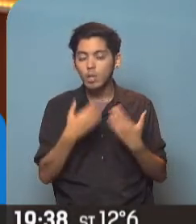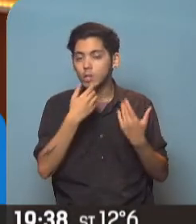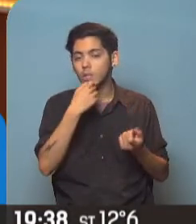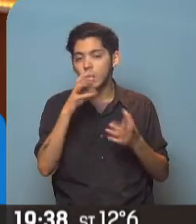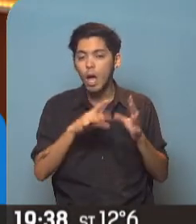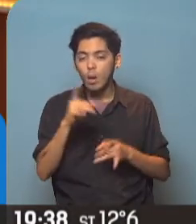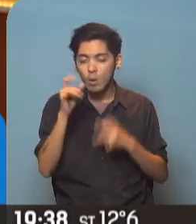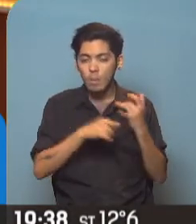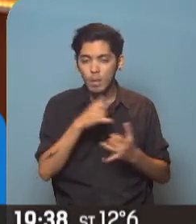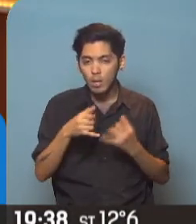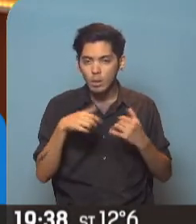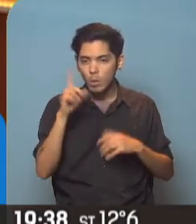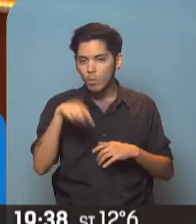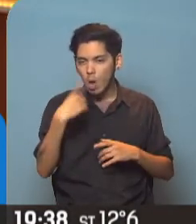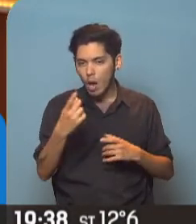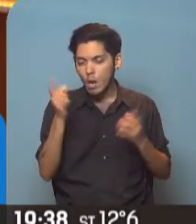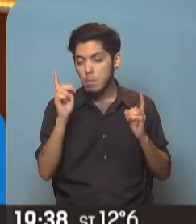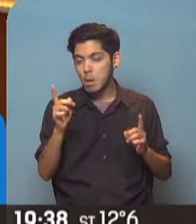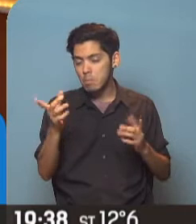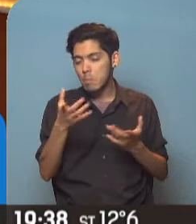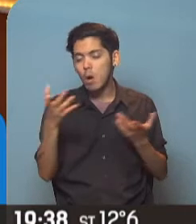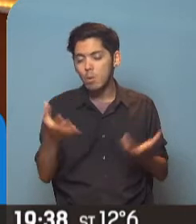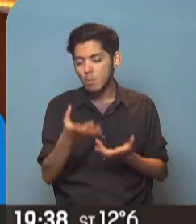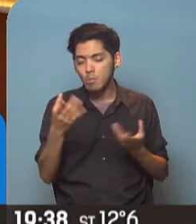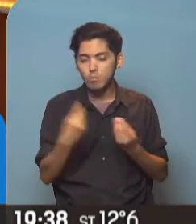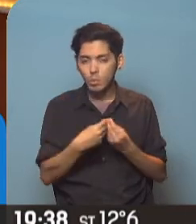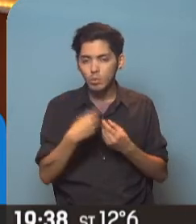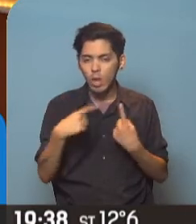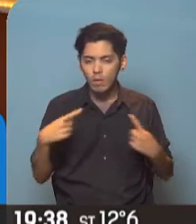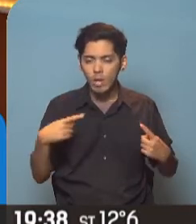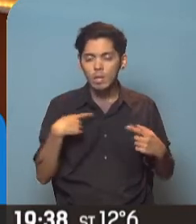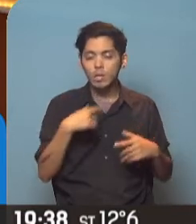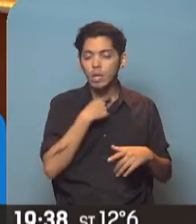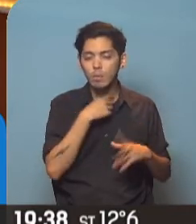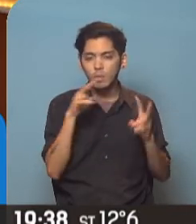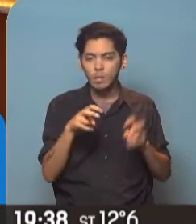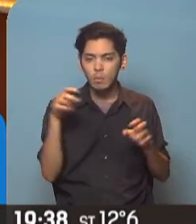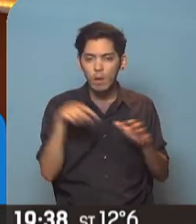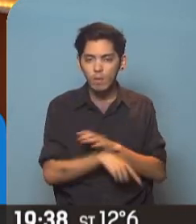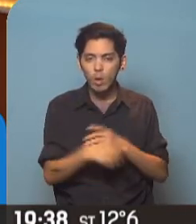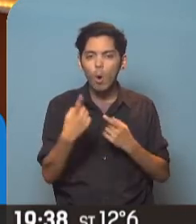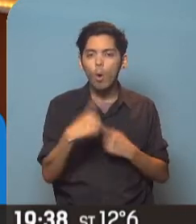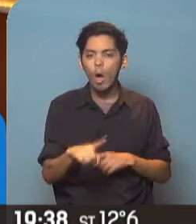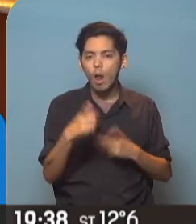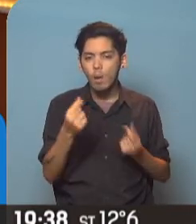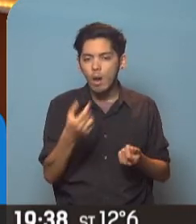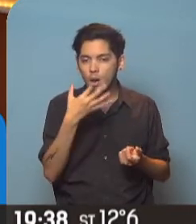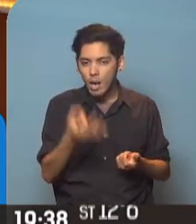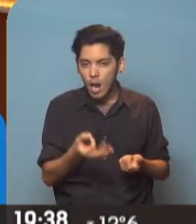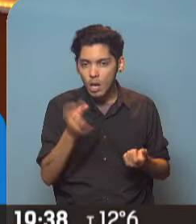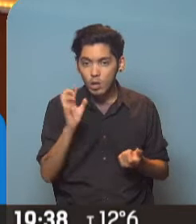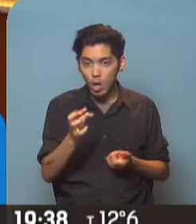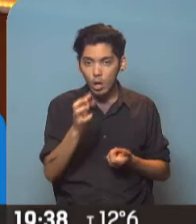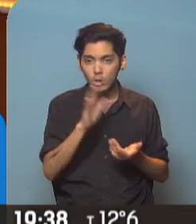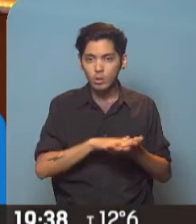alguno de estos argumentos o eran muchos argumentos posibles nosotros en realidad queremos discutir el tema de fondo que es bueno cuál es el valor real de en dólares